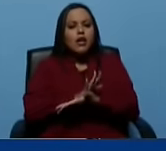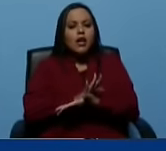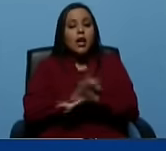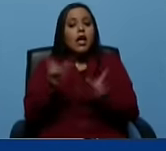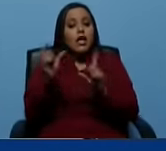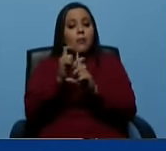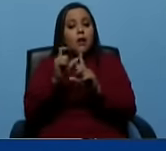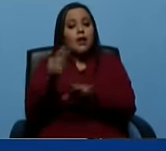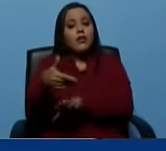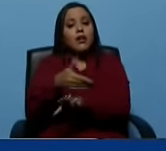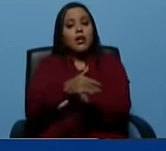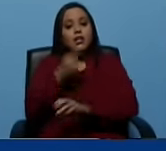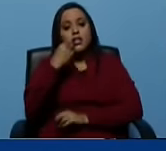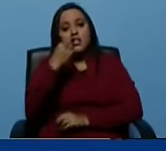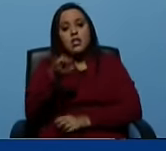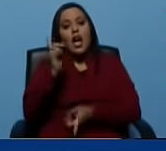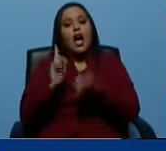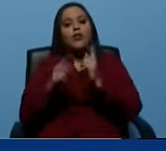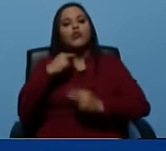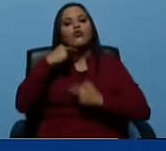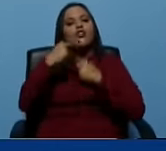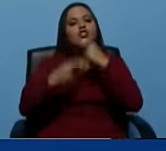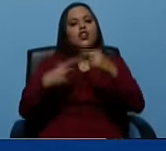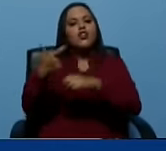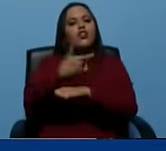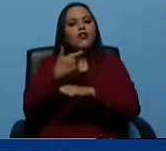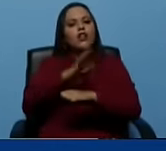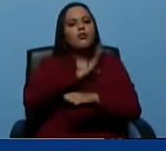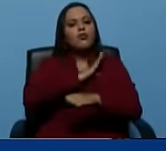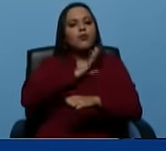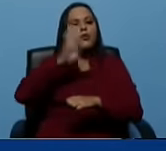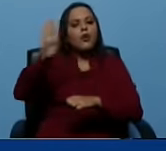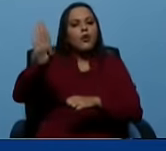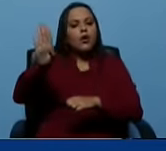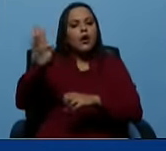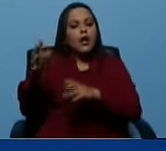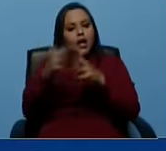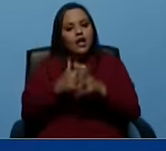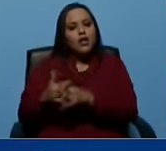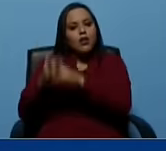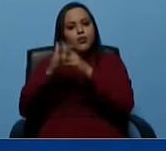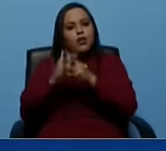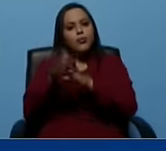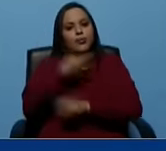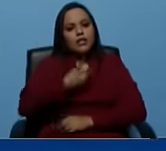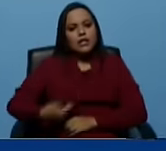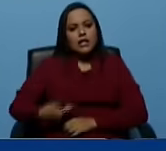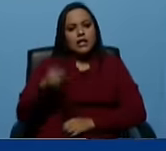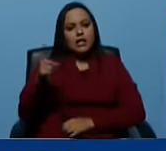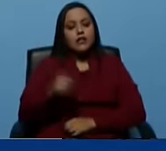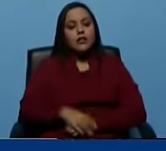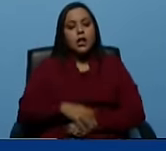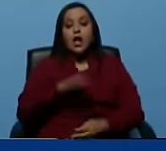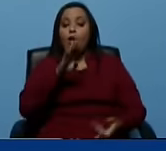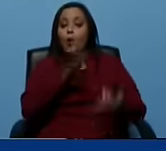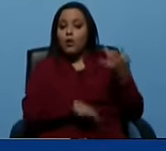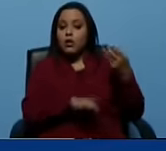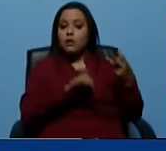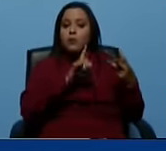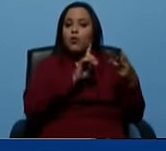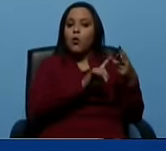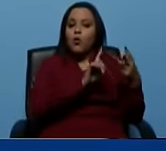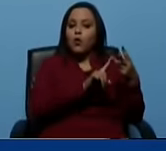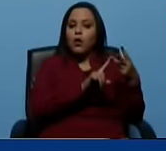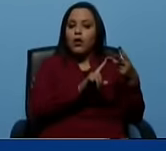tomado algunos voceros del gobierno de Joe Biden? Y por último, presidente, usted en la campaña electoral dijo que